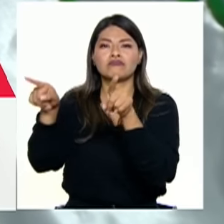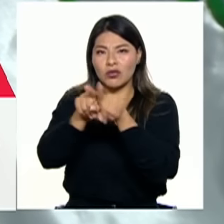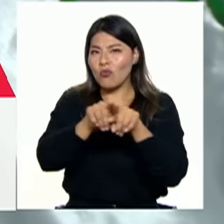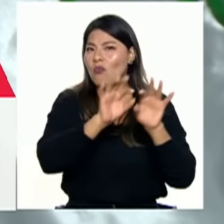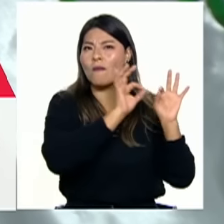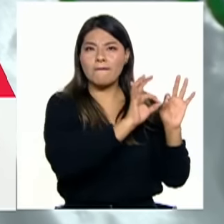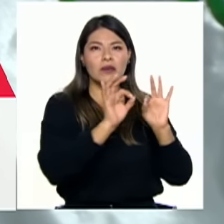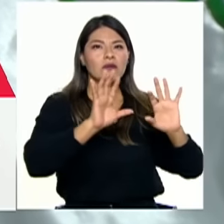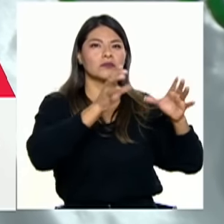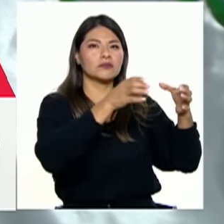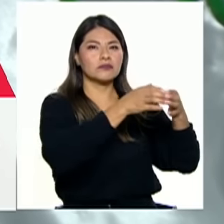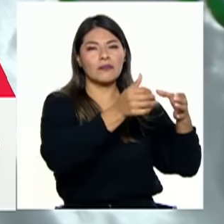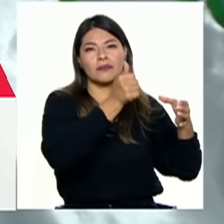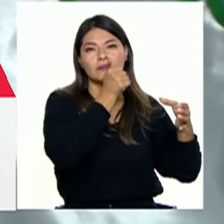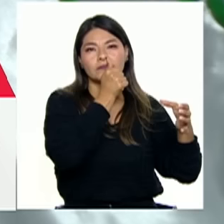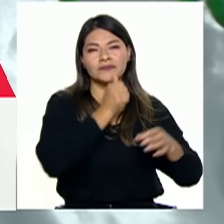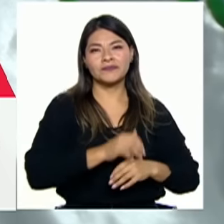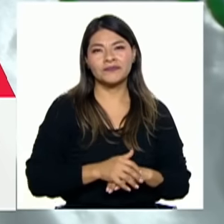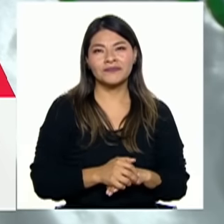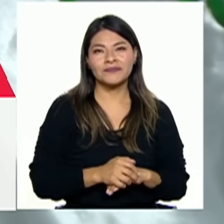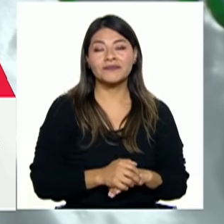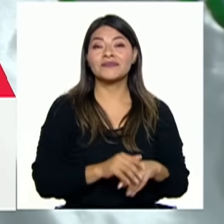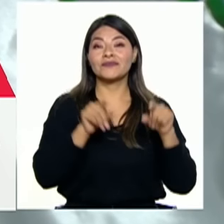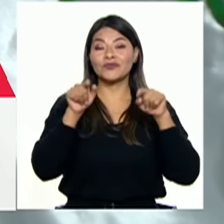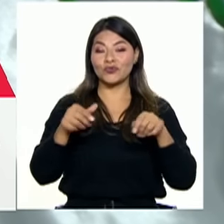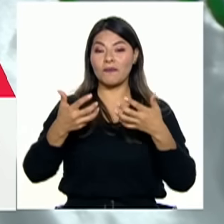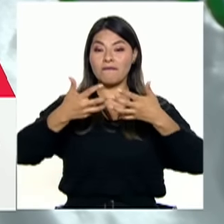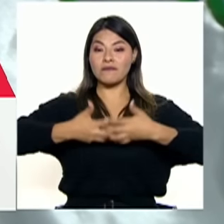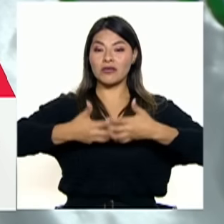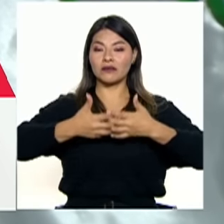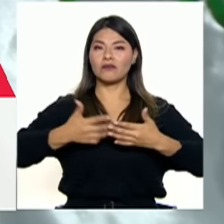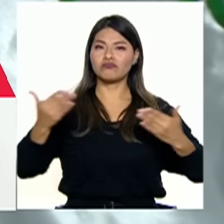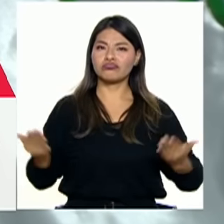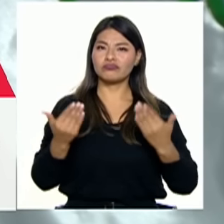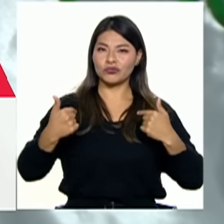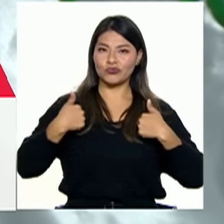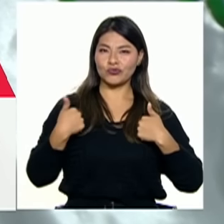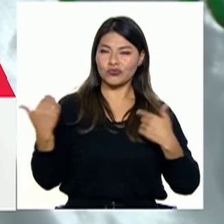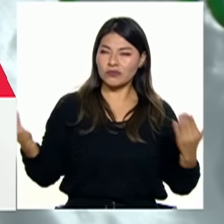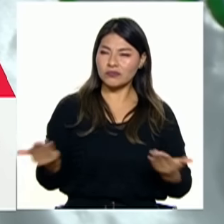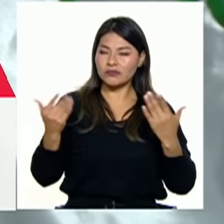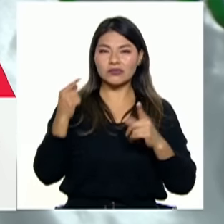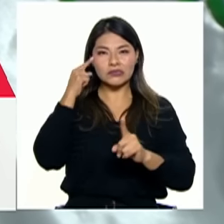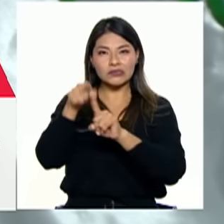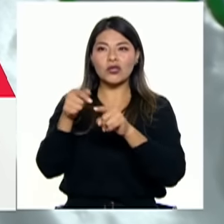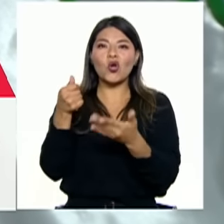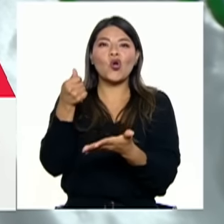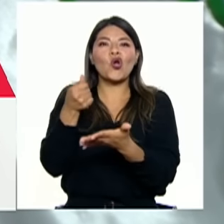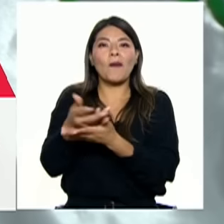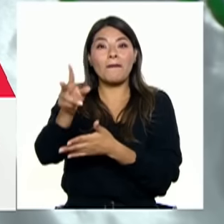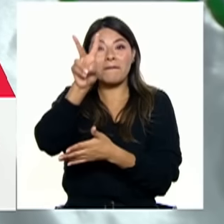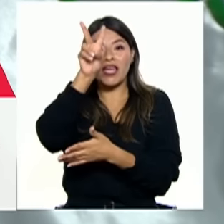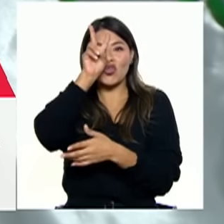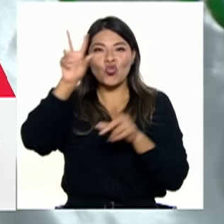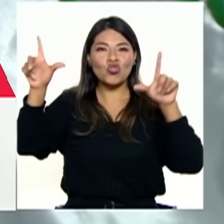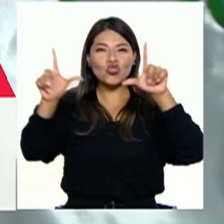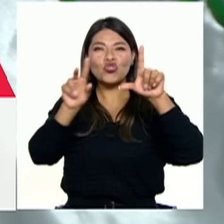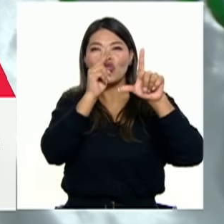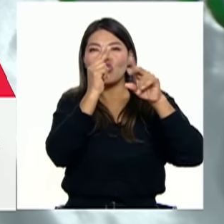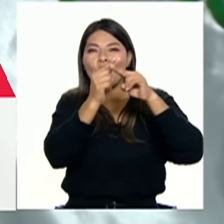sector privado. Desde el Ministerio de la Producción estamos impulsando el programa Compras a mi Perú, para